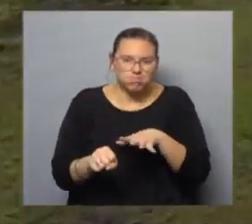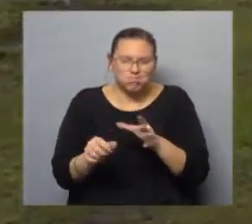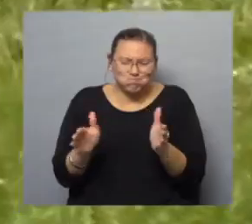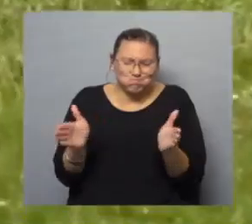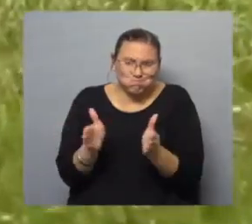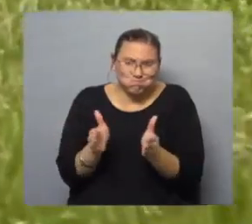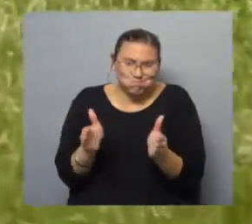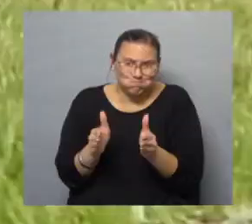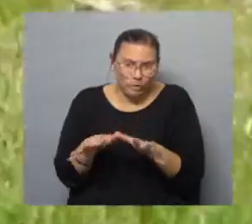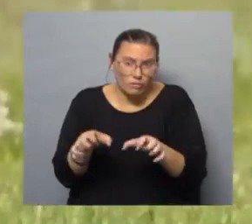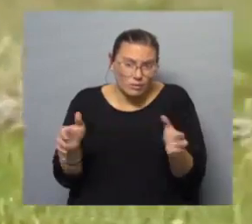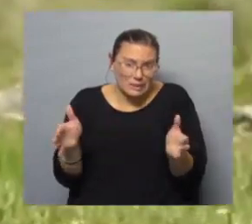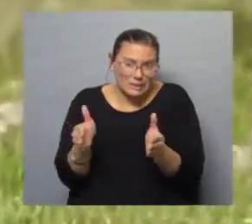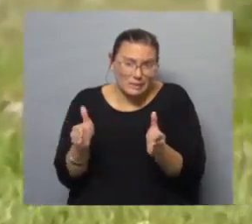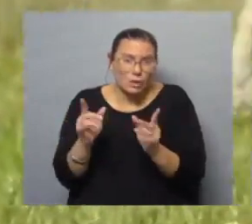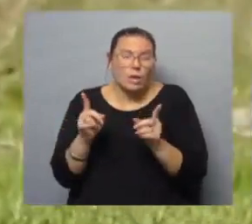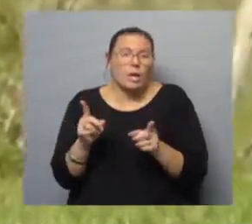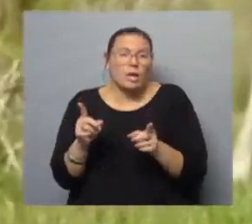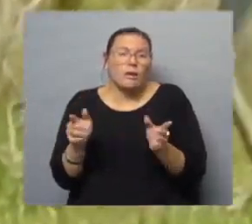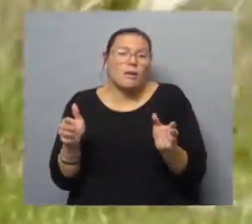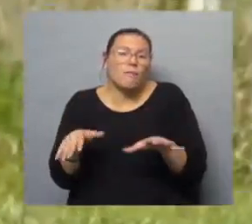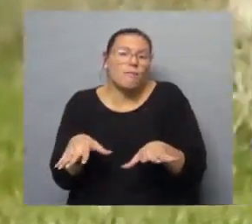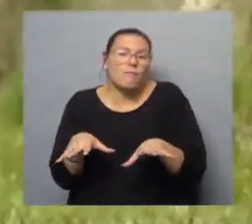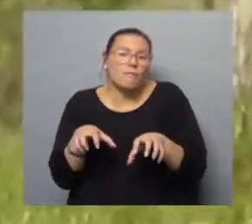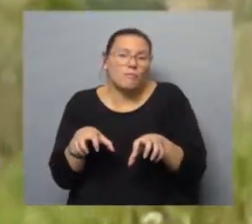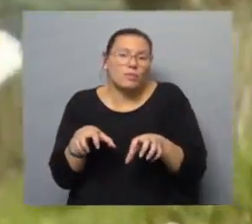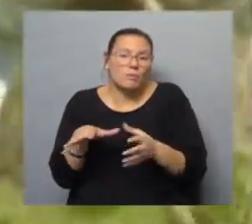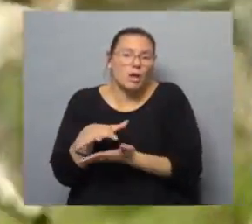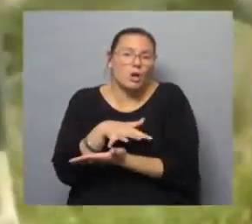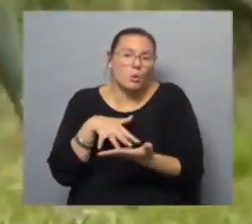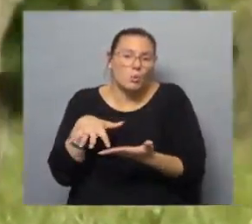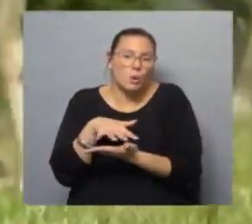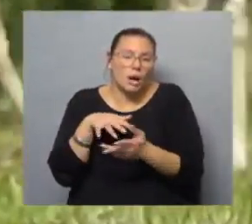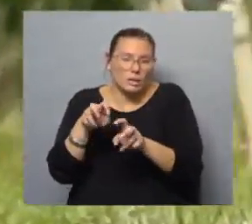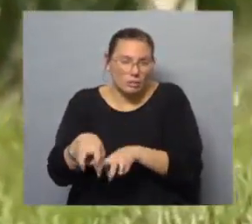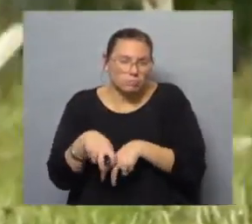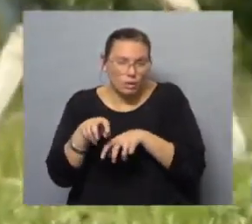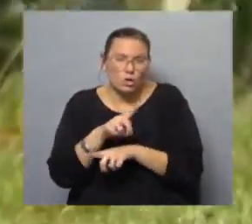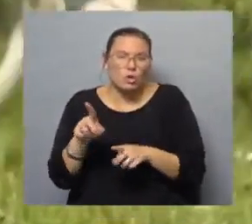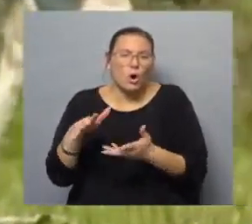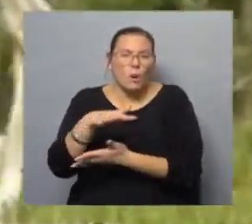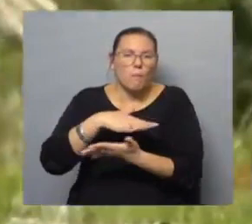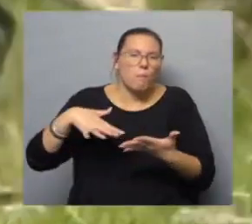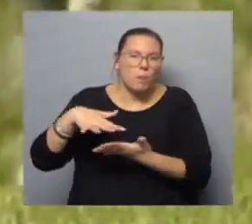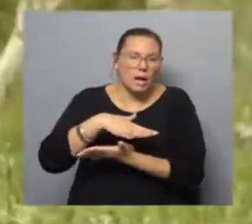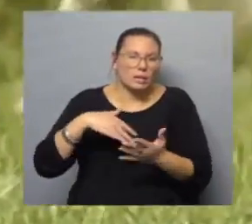chica y por supuesto que viven en establecimientos agropecuarios, no están en parques